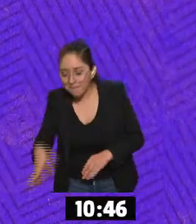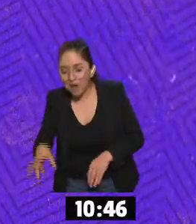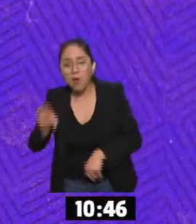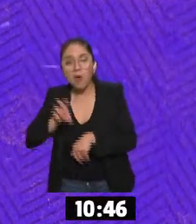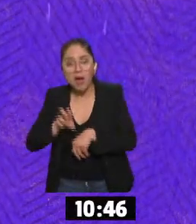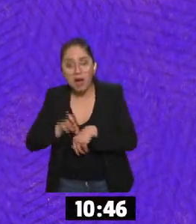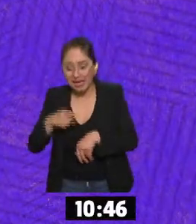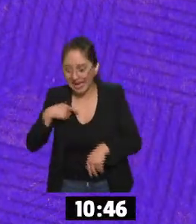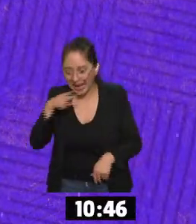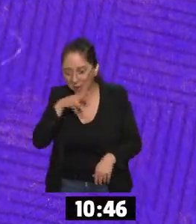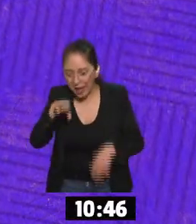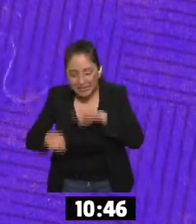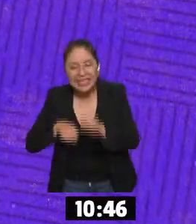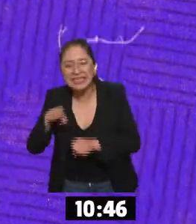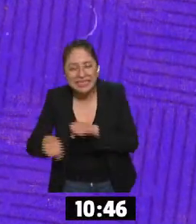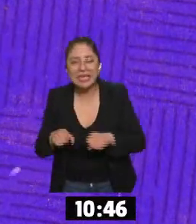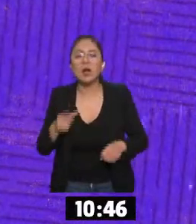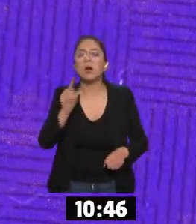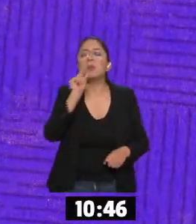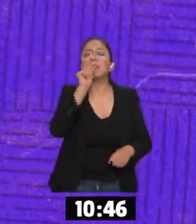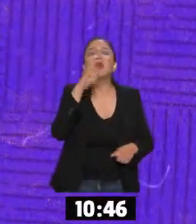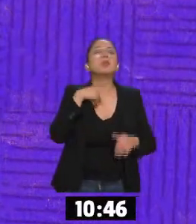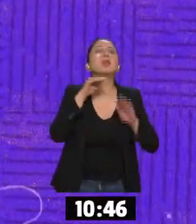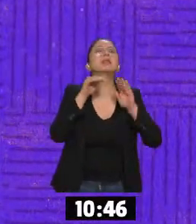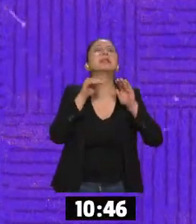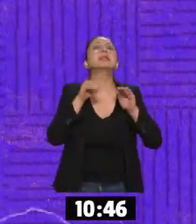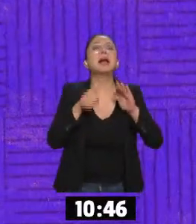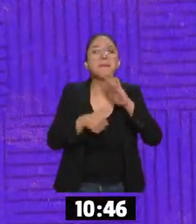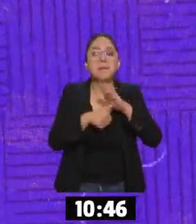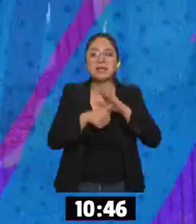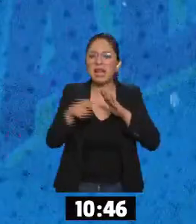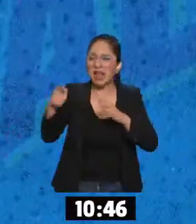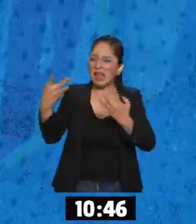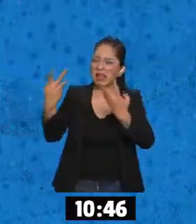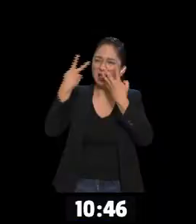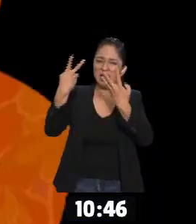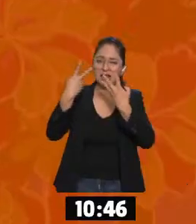pero bien pocas veces, que me trepo tantito hacia la mesa y ya me está gritando.